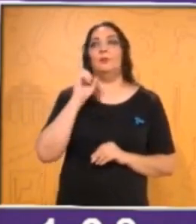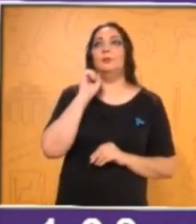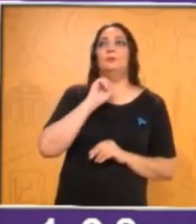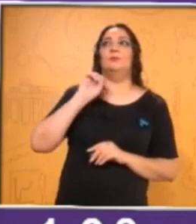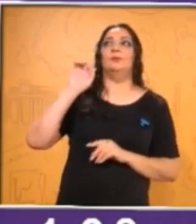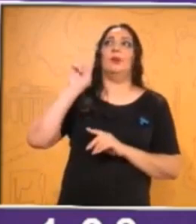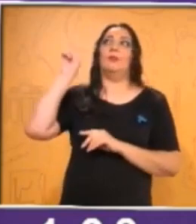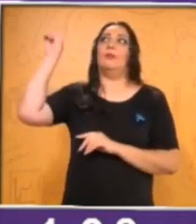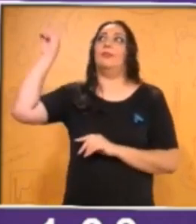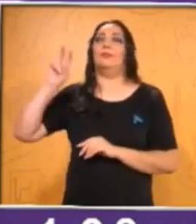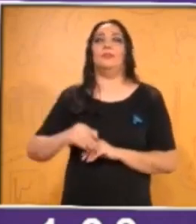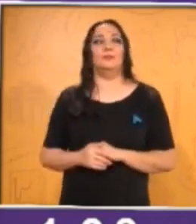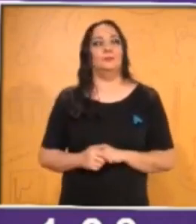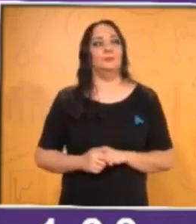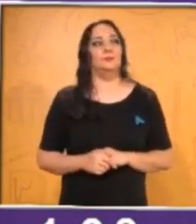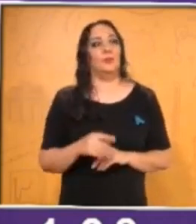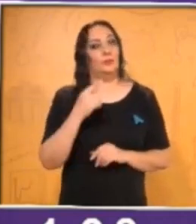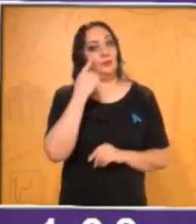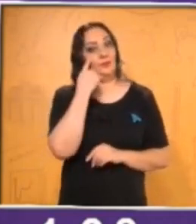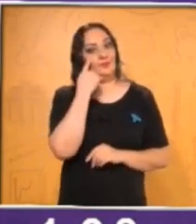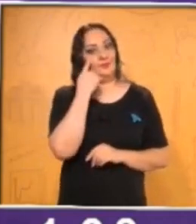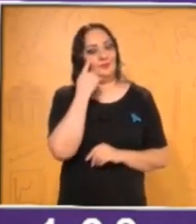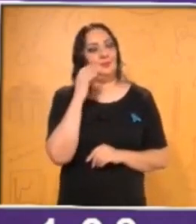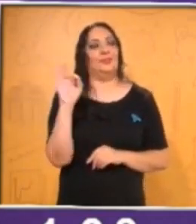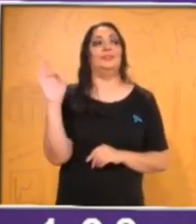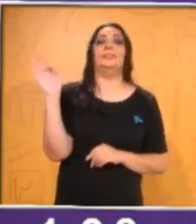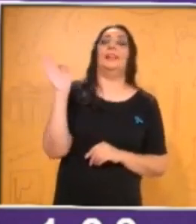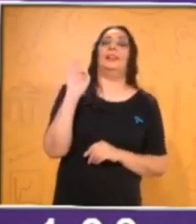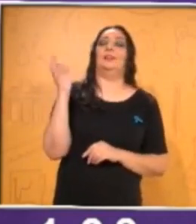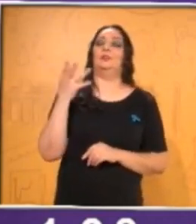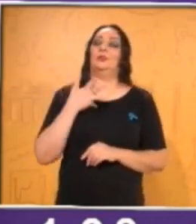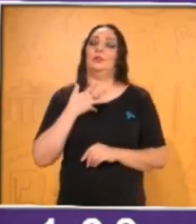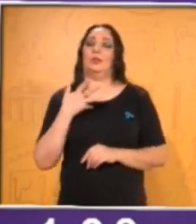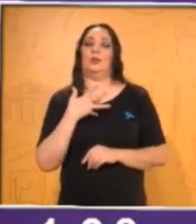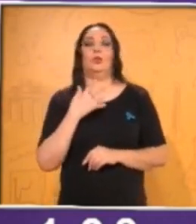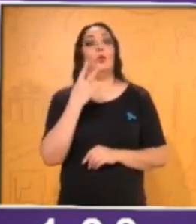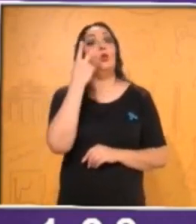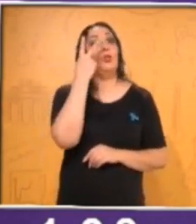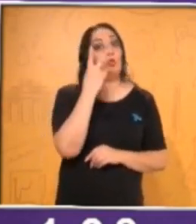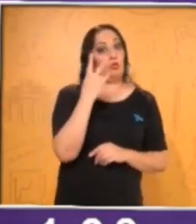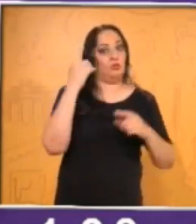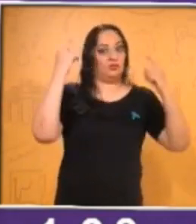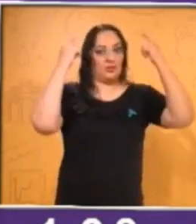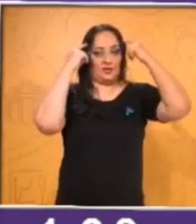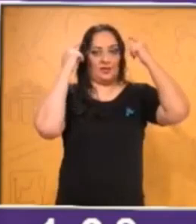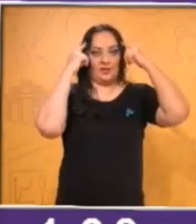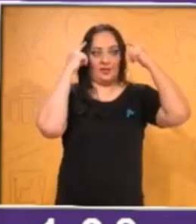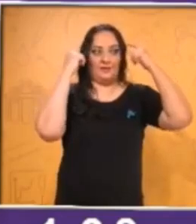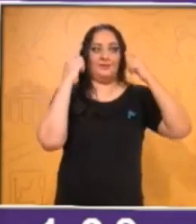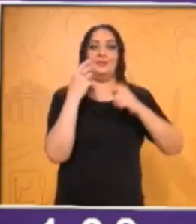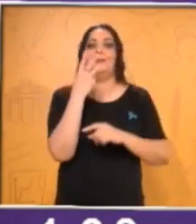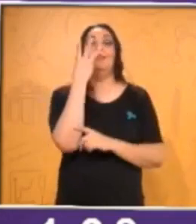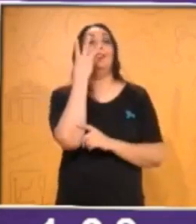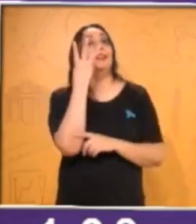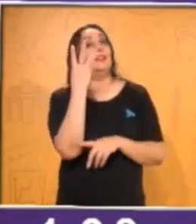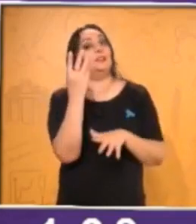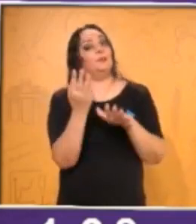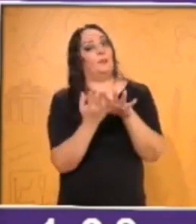en pantalla. Escucha bien. Si tengo 2 cabezas, 3